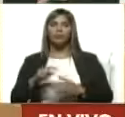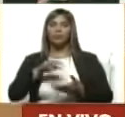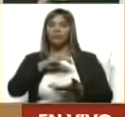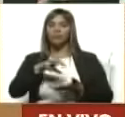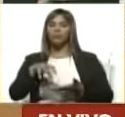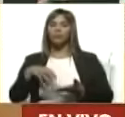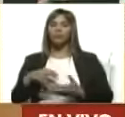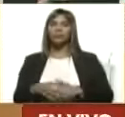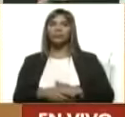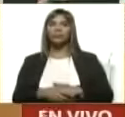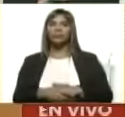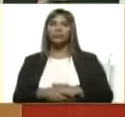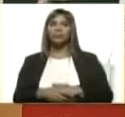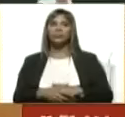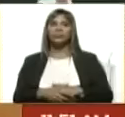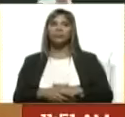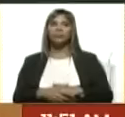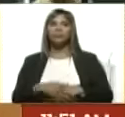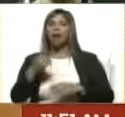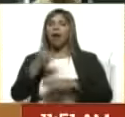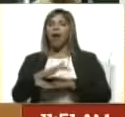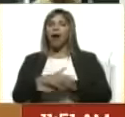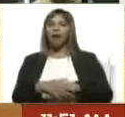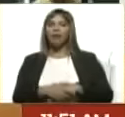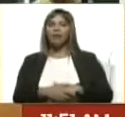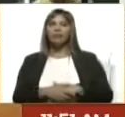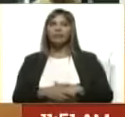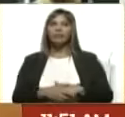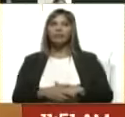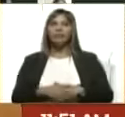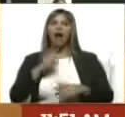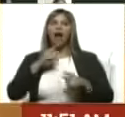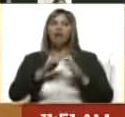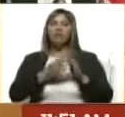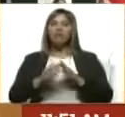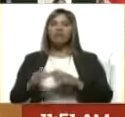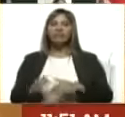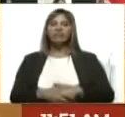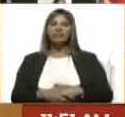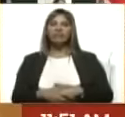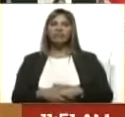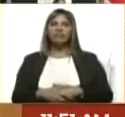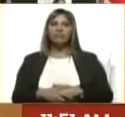distribución de calles, de comunidades,